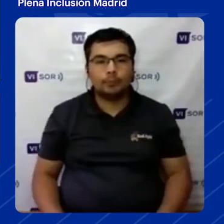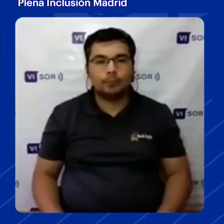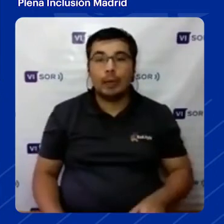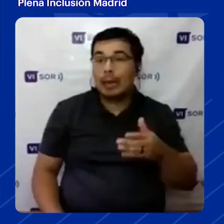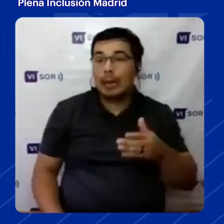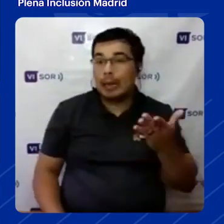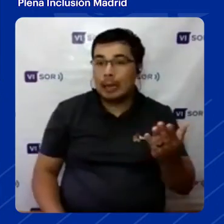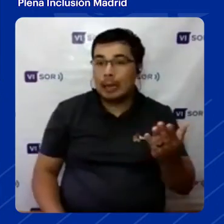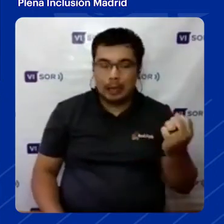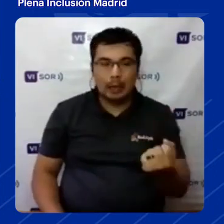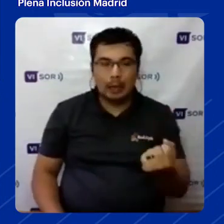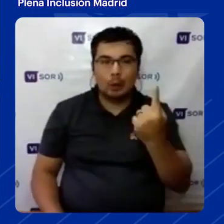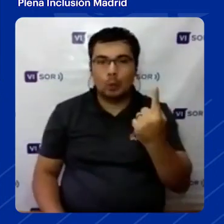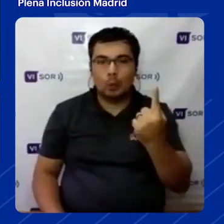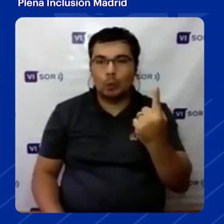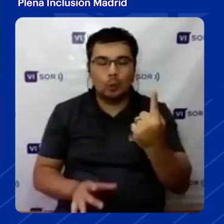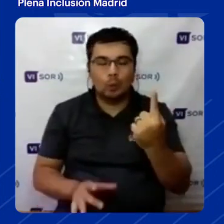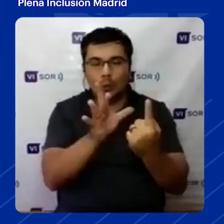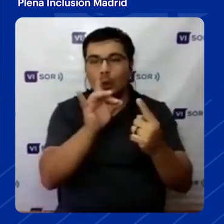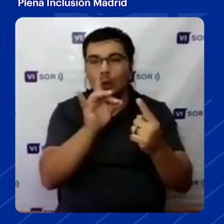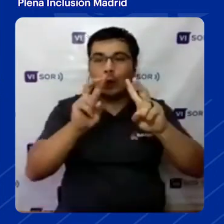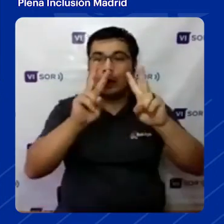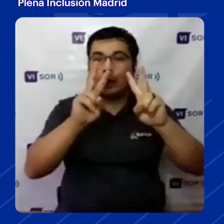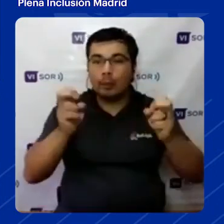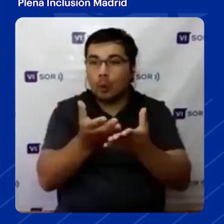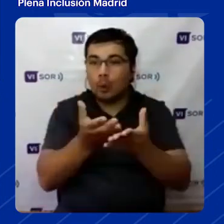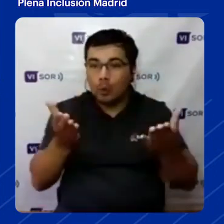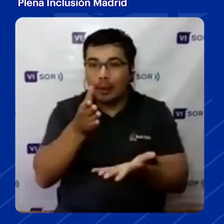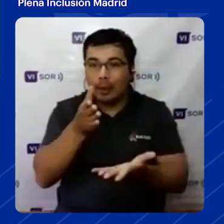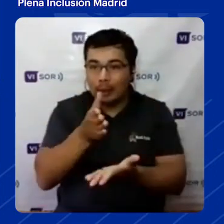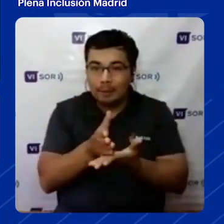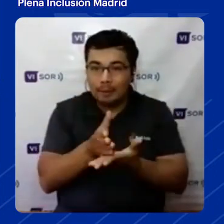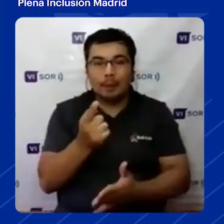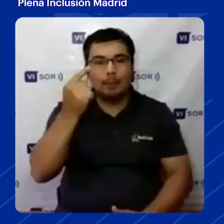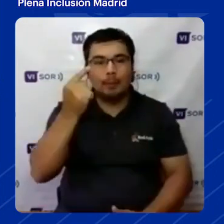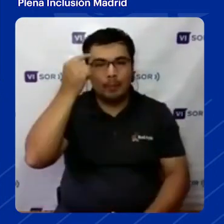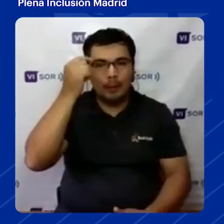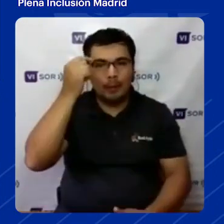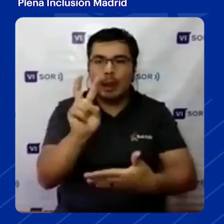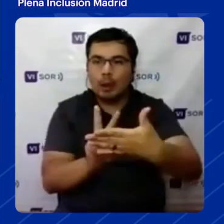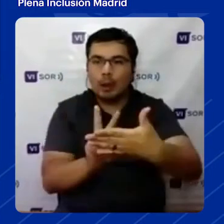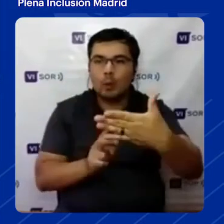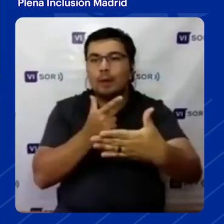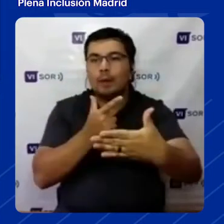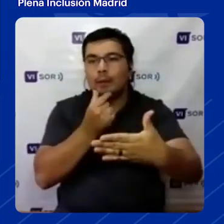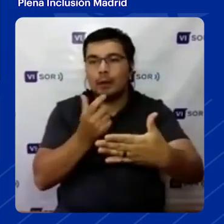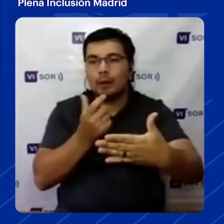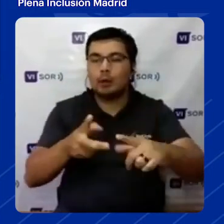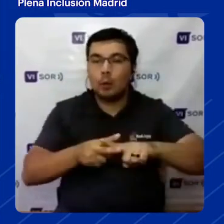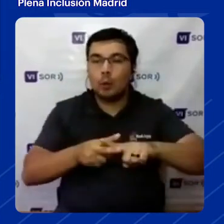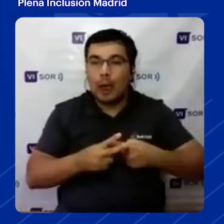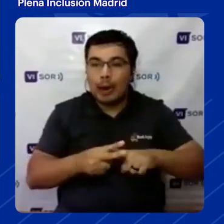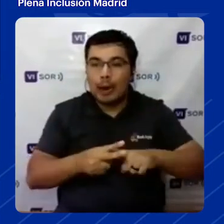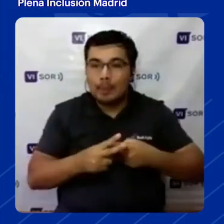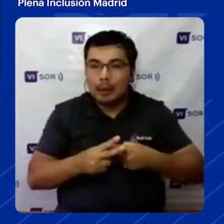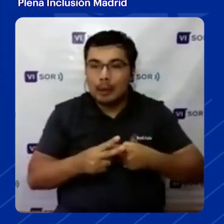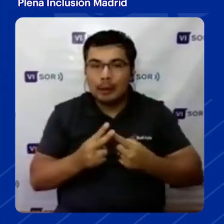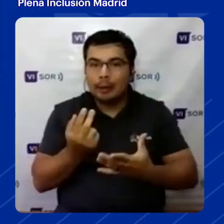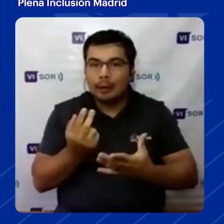esa es una cuestión que deben tener en cuenta. La lectura fácil es una herramienta que nos permite